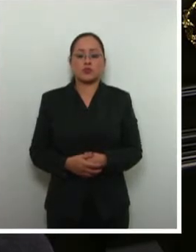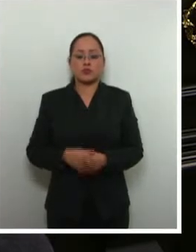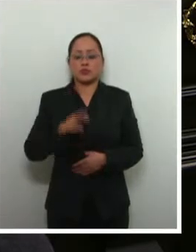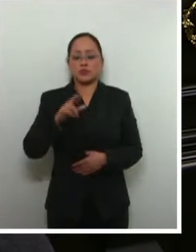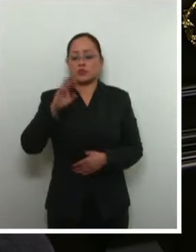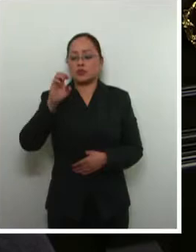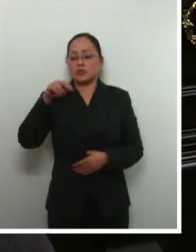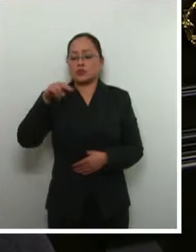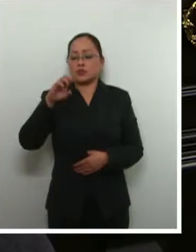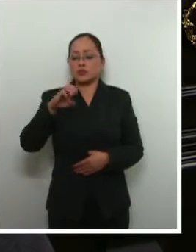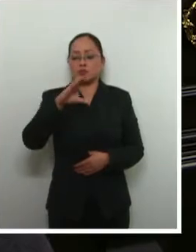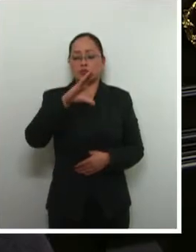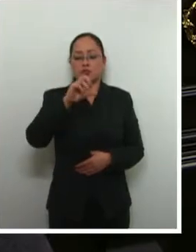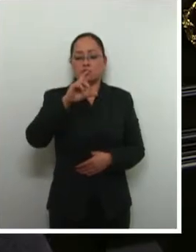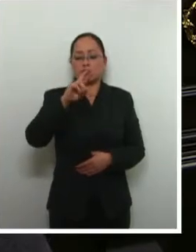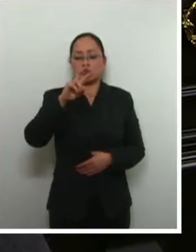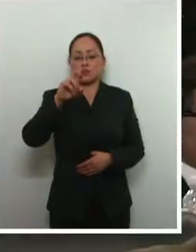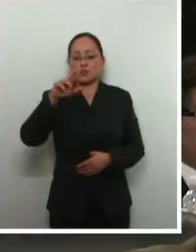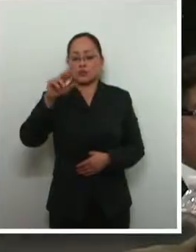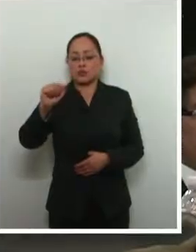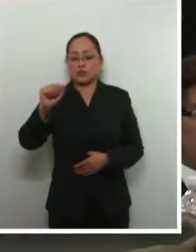René Cervera.